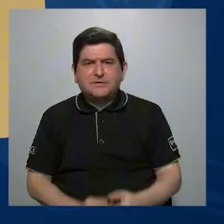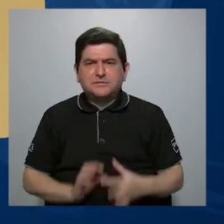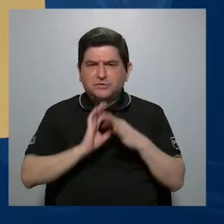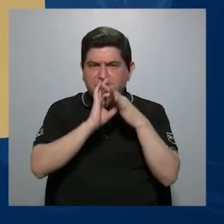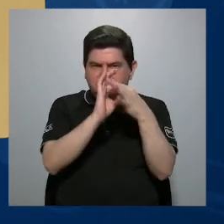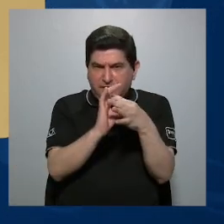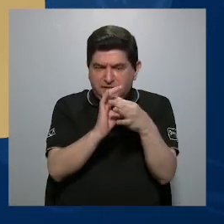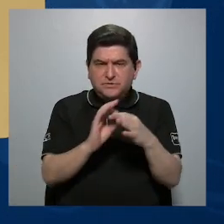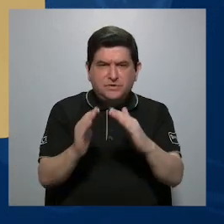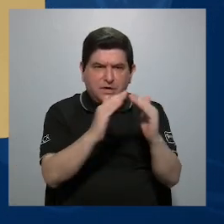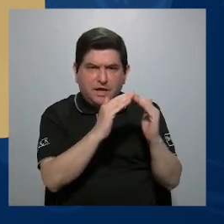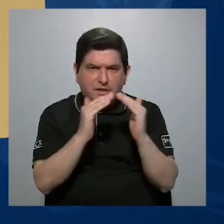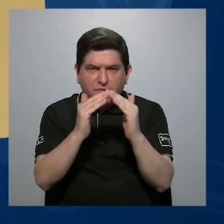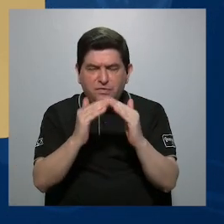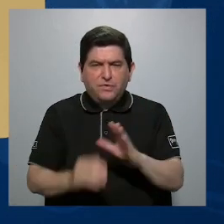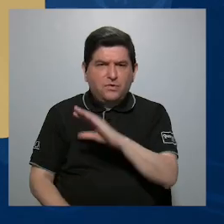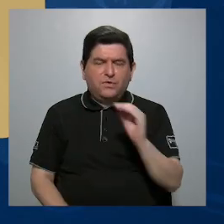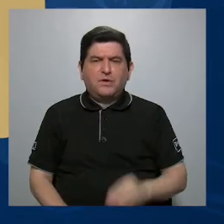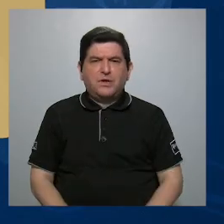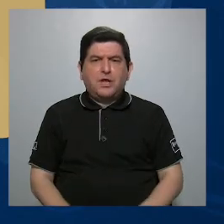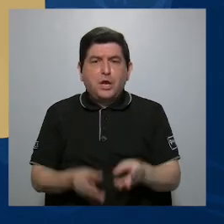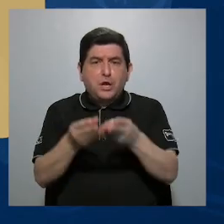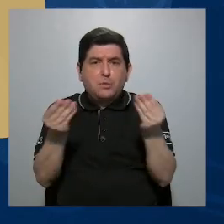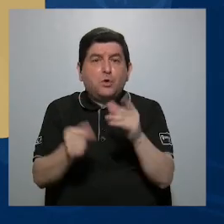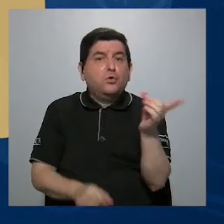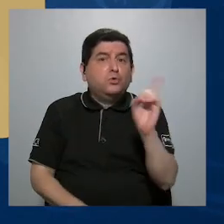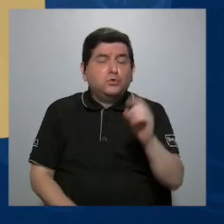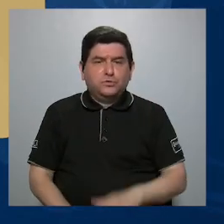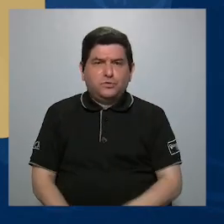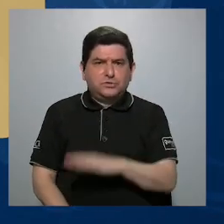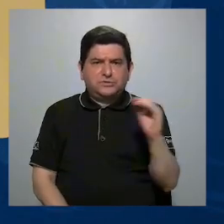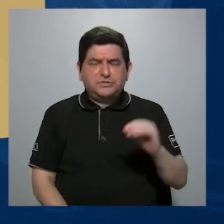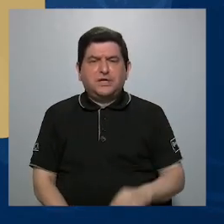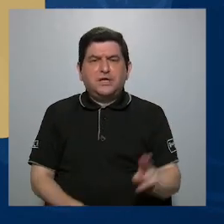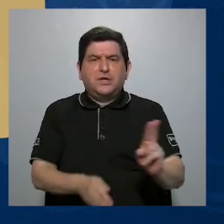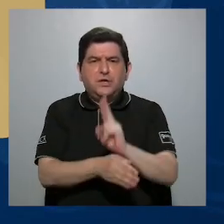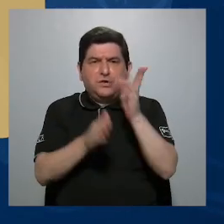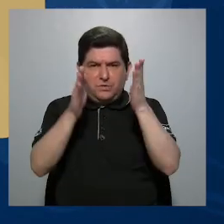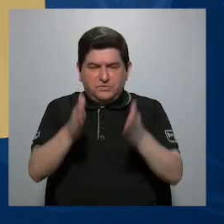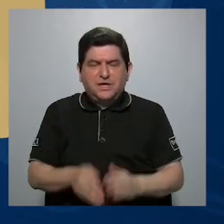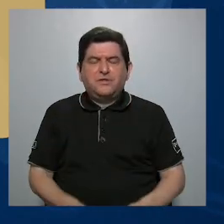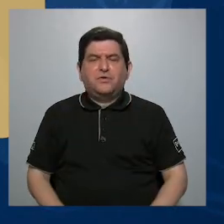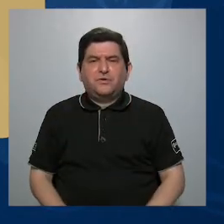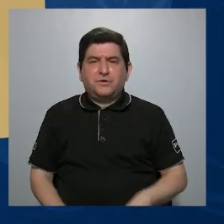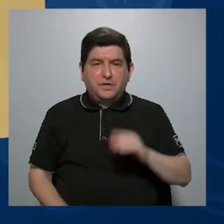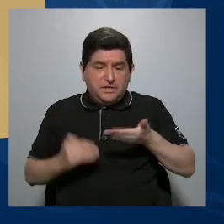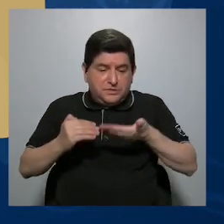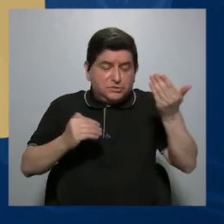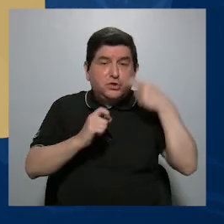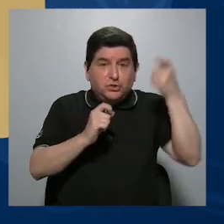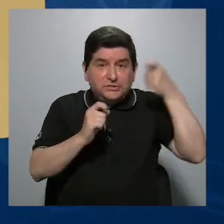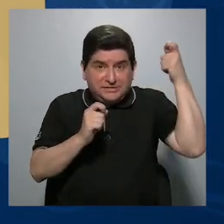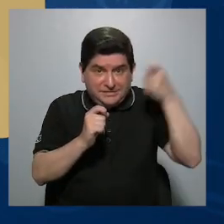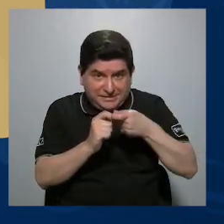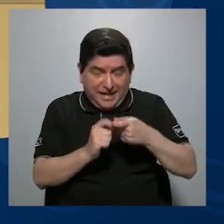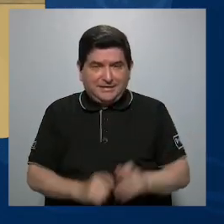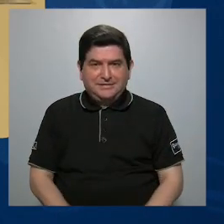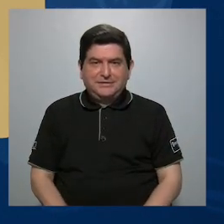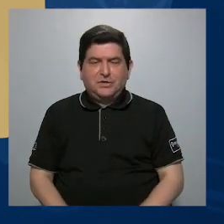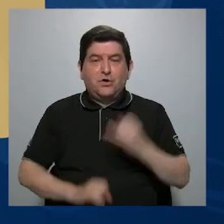situación relativa en los pueblos y donde se hallan los productos y donde los consumidores de un artículo